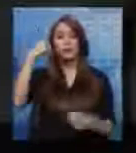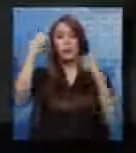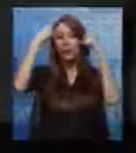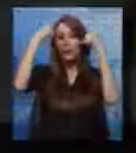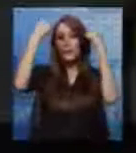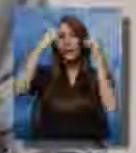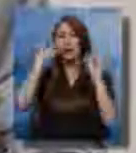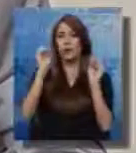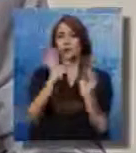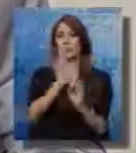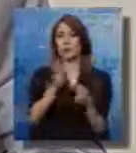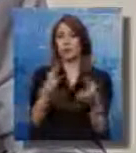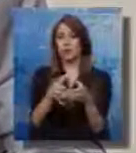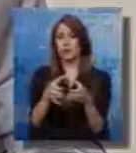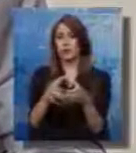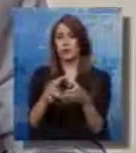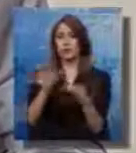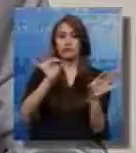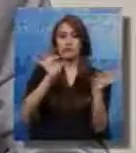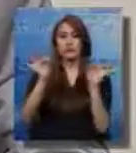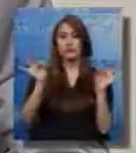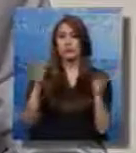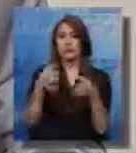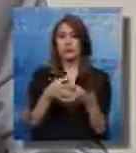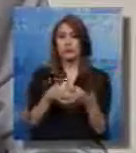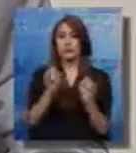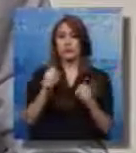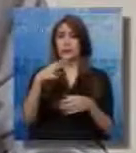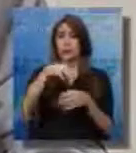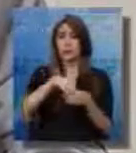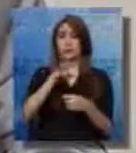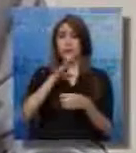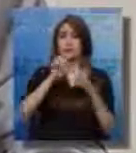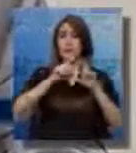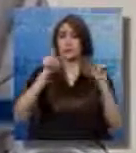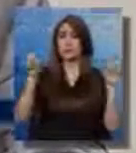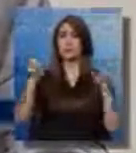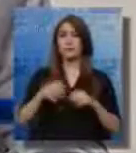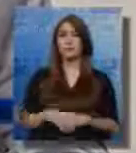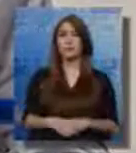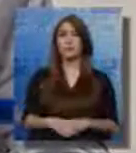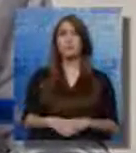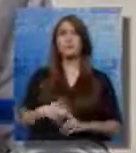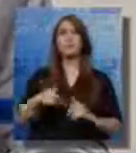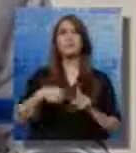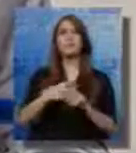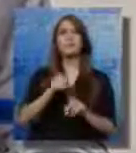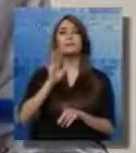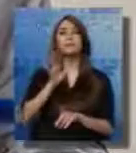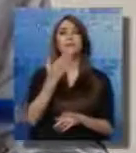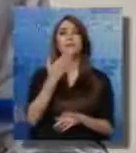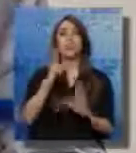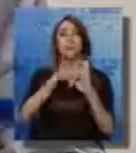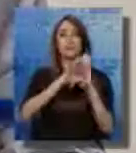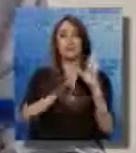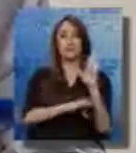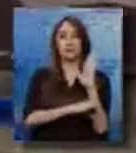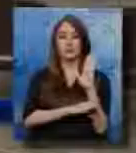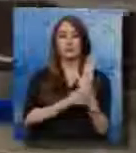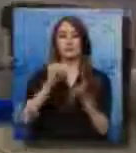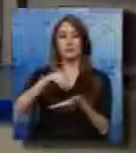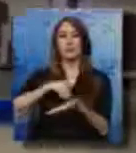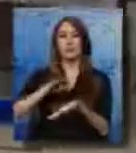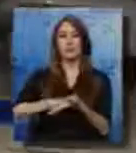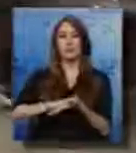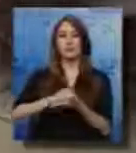a la asociación. Estamos de acuerdo que se realicen esas enmiendas a través del mecanismo constitucional señalado. Y